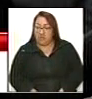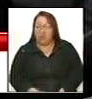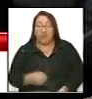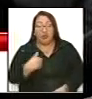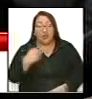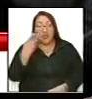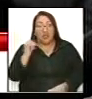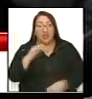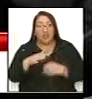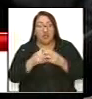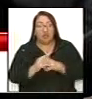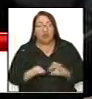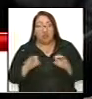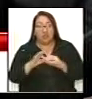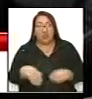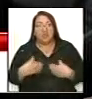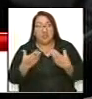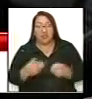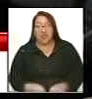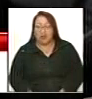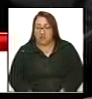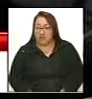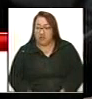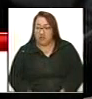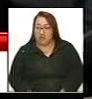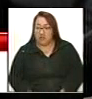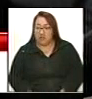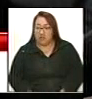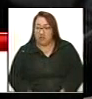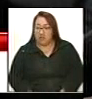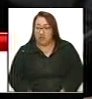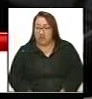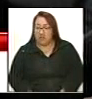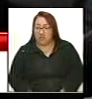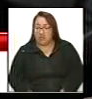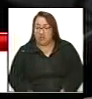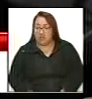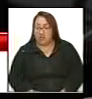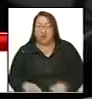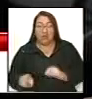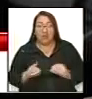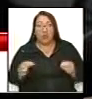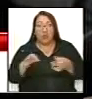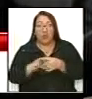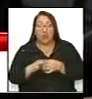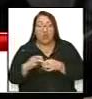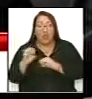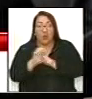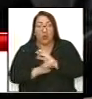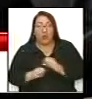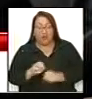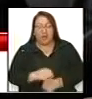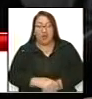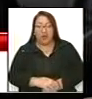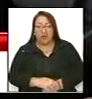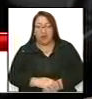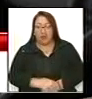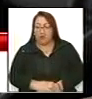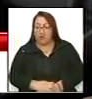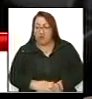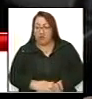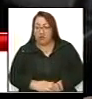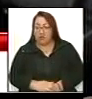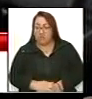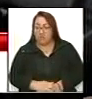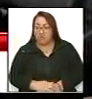de ponderación, ¿no? A su vez, en la directiva de la Unión Europea, ¿no? Que es la sobre sociedades de gestión